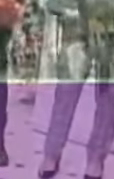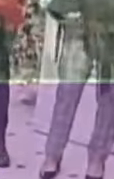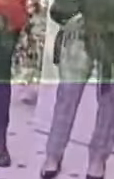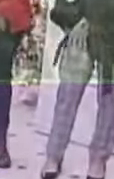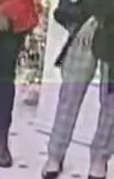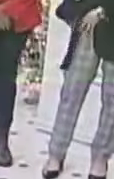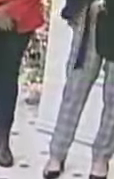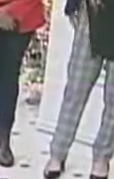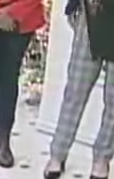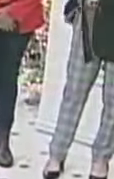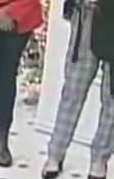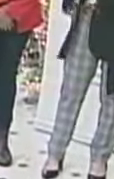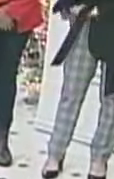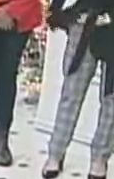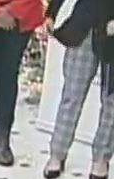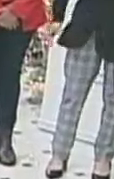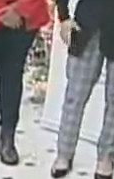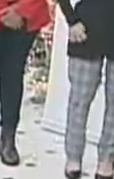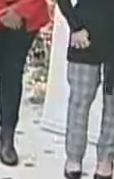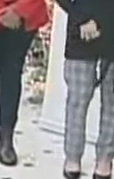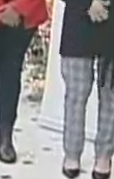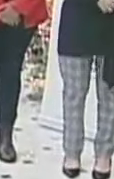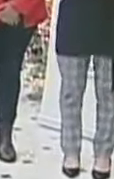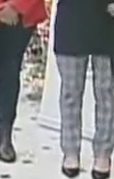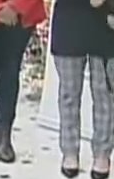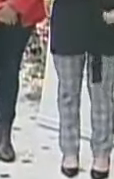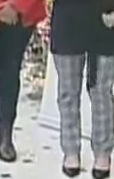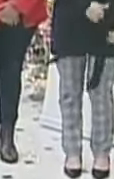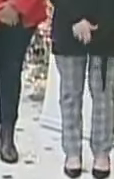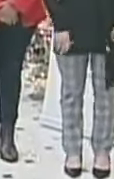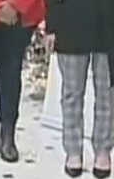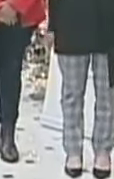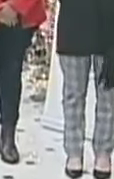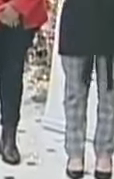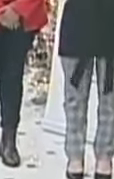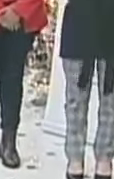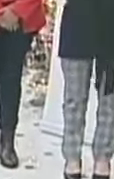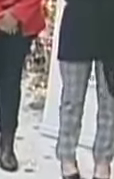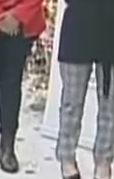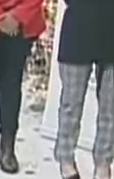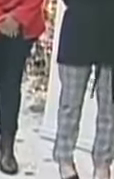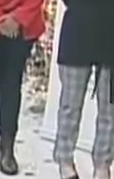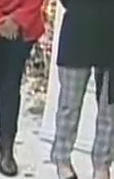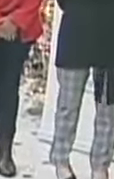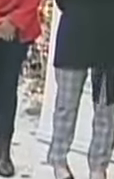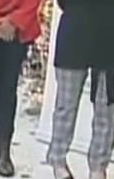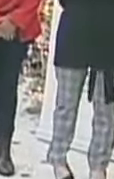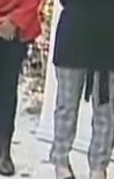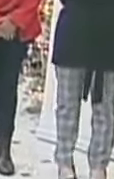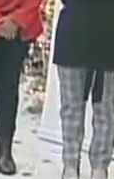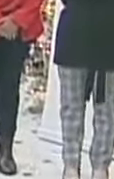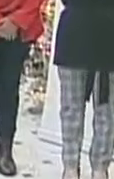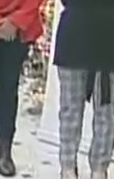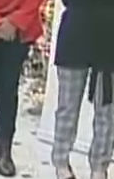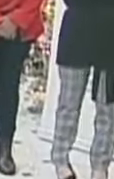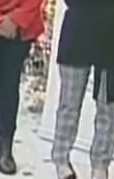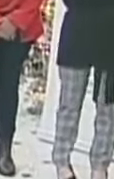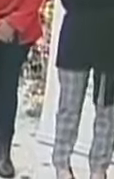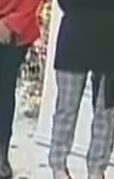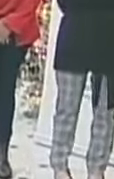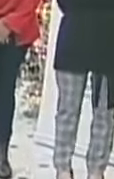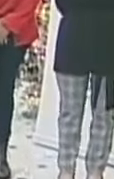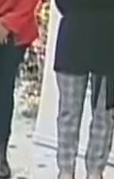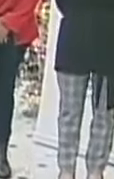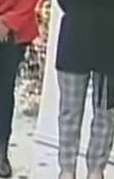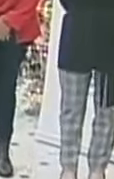bella, bella. Una jornada color magenta, que es el color de la Navidad y del próximo año. Mi